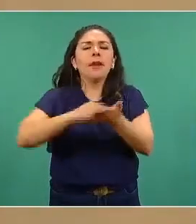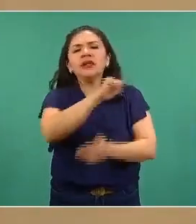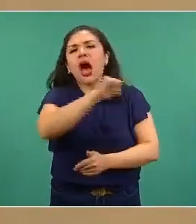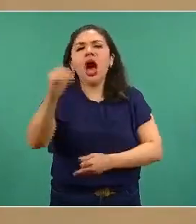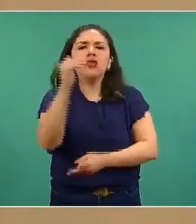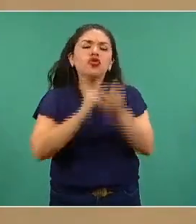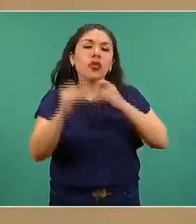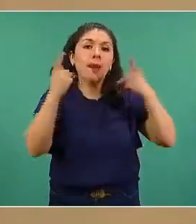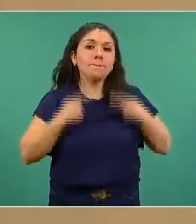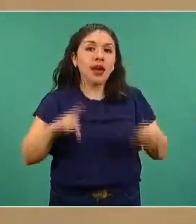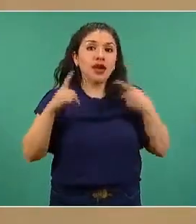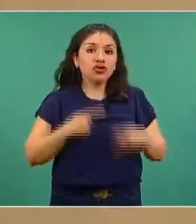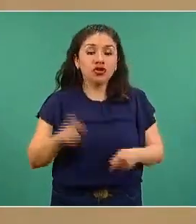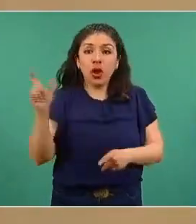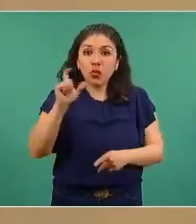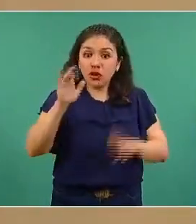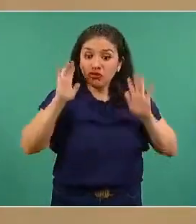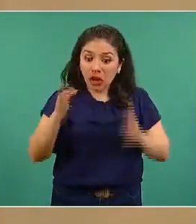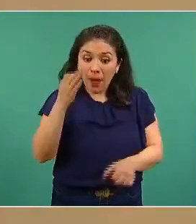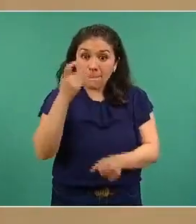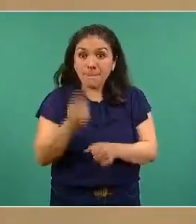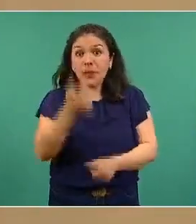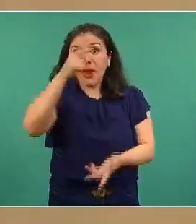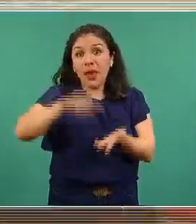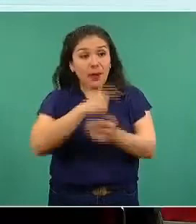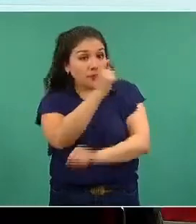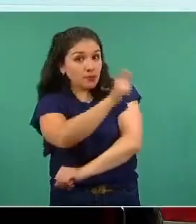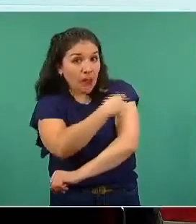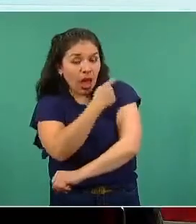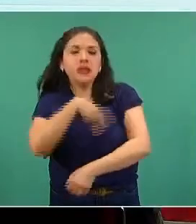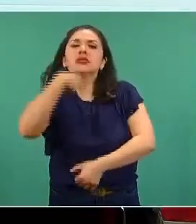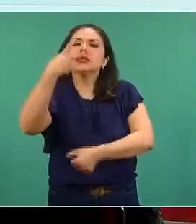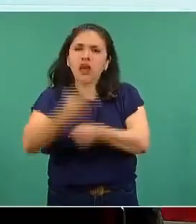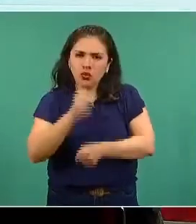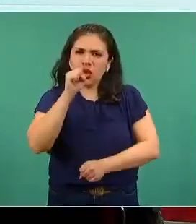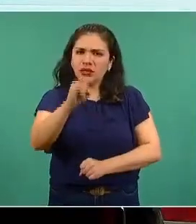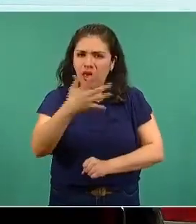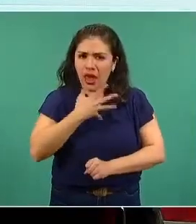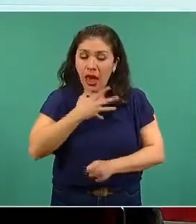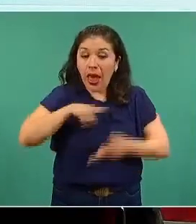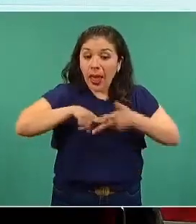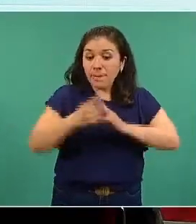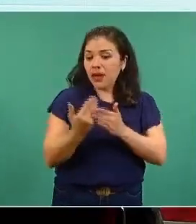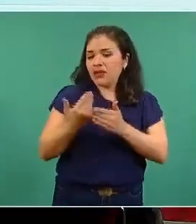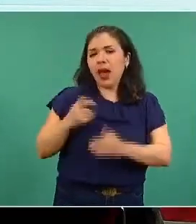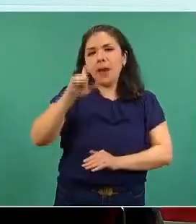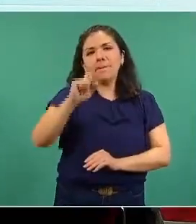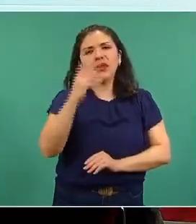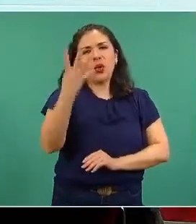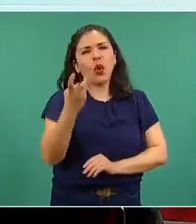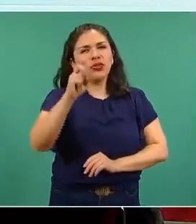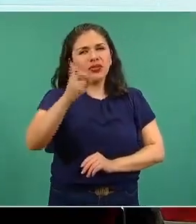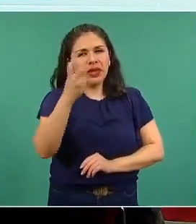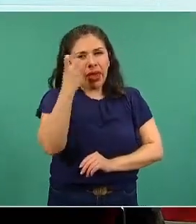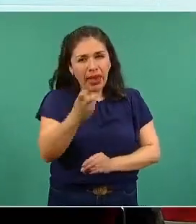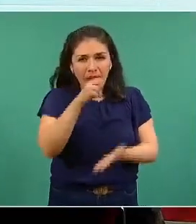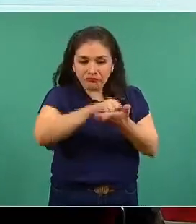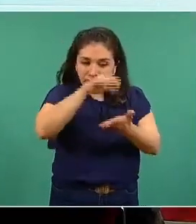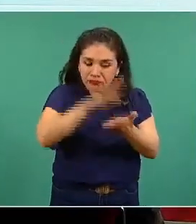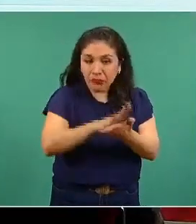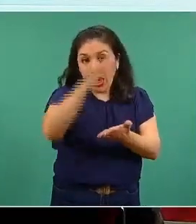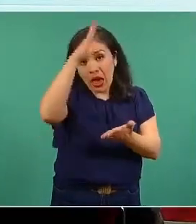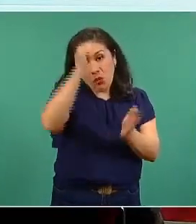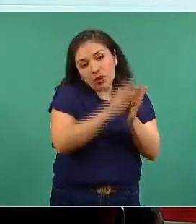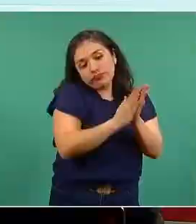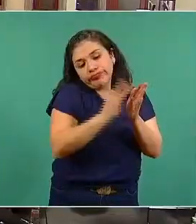las personas que hasta el momento han recibido la primera dosis. Las personas que empezaron desde el 24 de diciembre y en